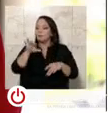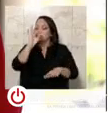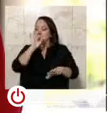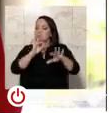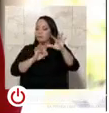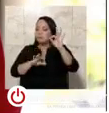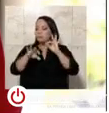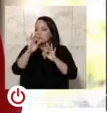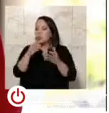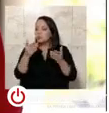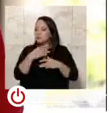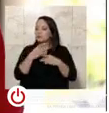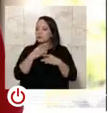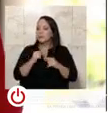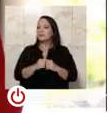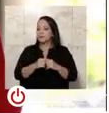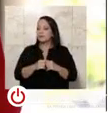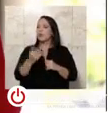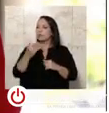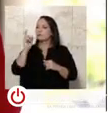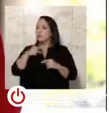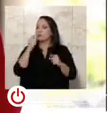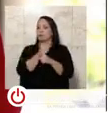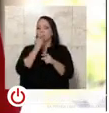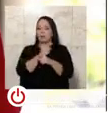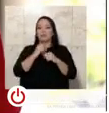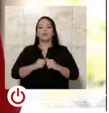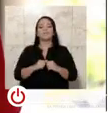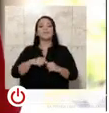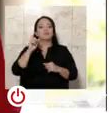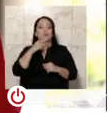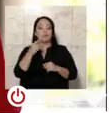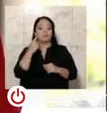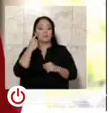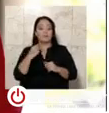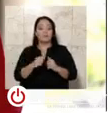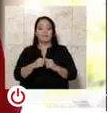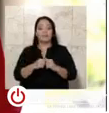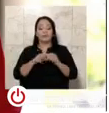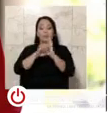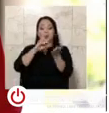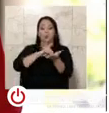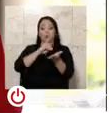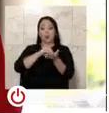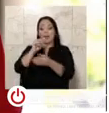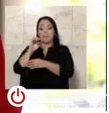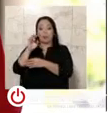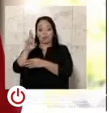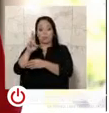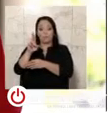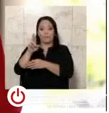muy interesantes que tenemos que corregir. Yo debo decir que personas como la doctora Amador, del área de salud